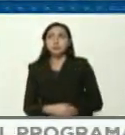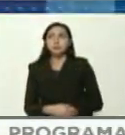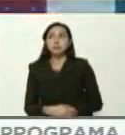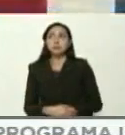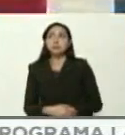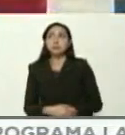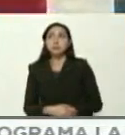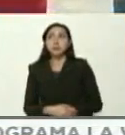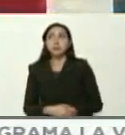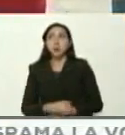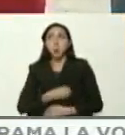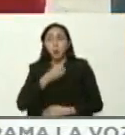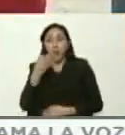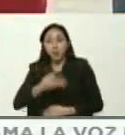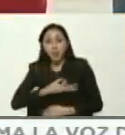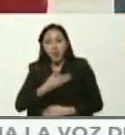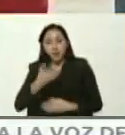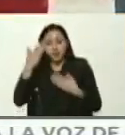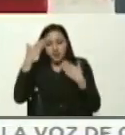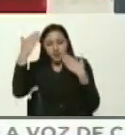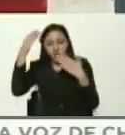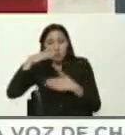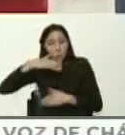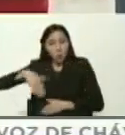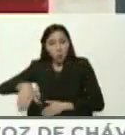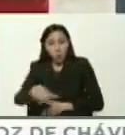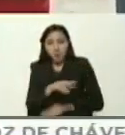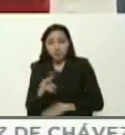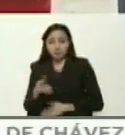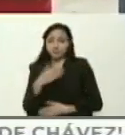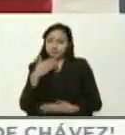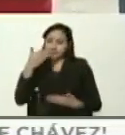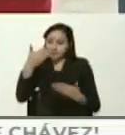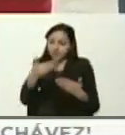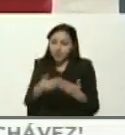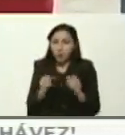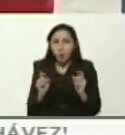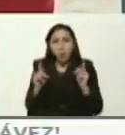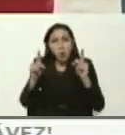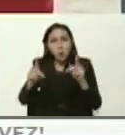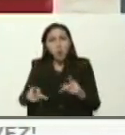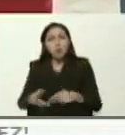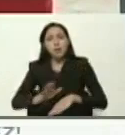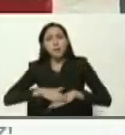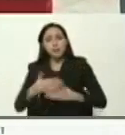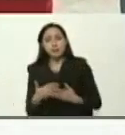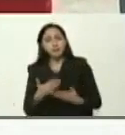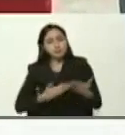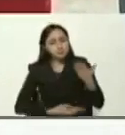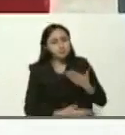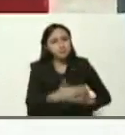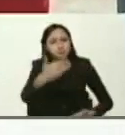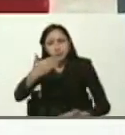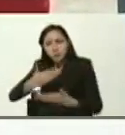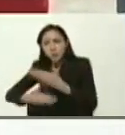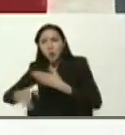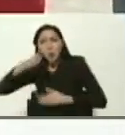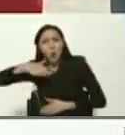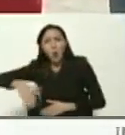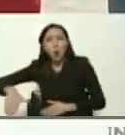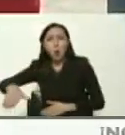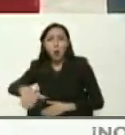Muy buenas tardes, presidente. Saludos al pueblo venezolano. Gracias por esta oportunidad para compartir con el